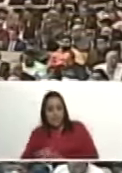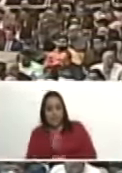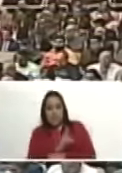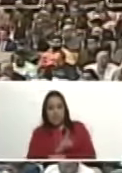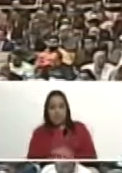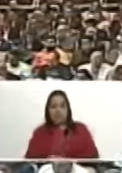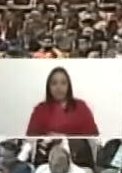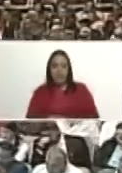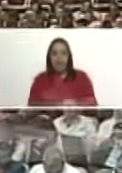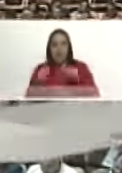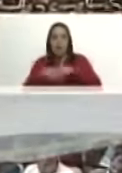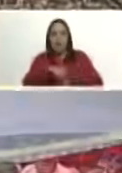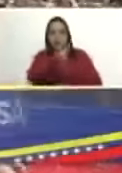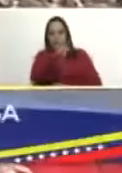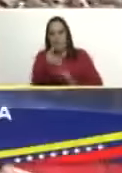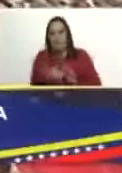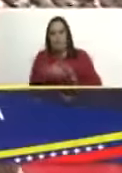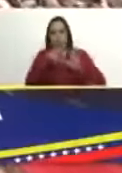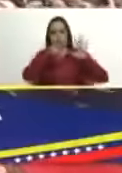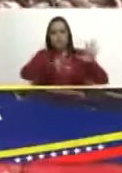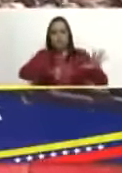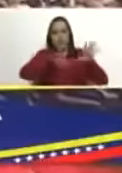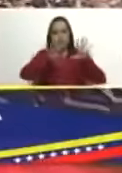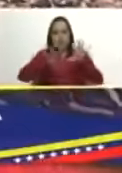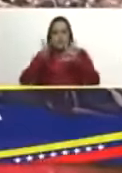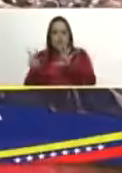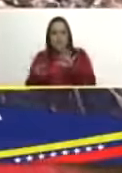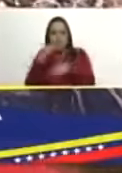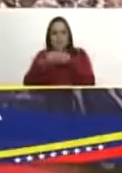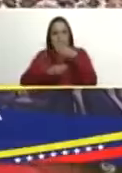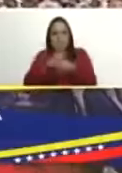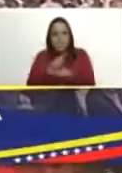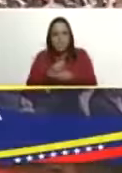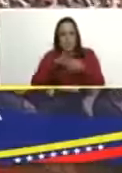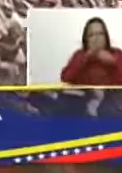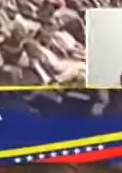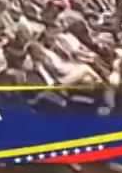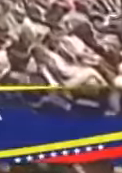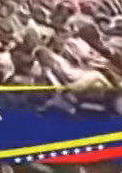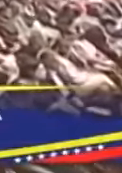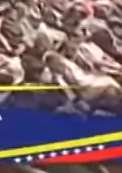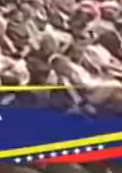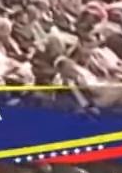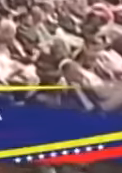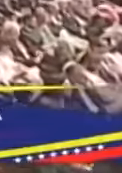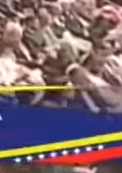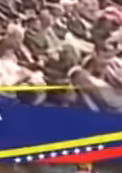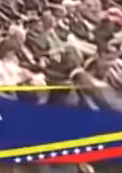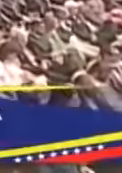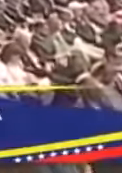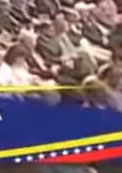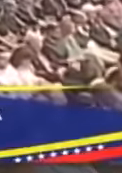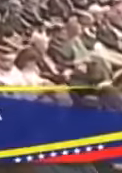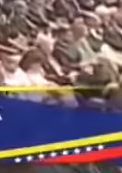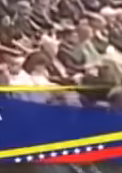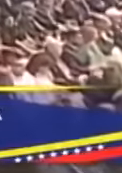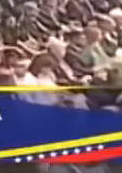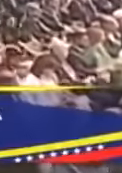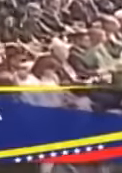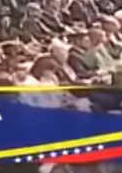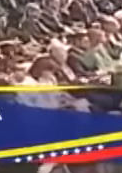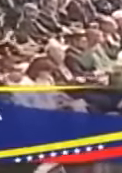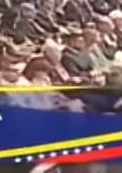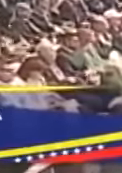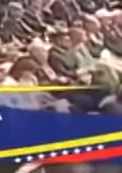de 1897 se hizo por la presión de Estados Unidos sobre los británicos, que no querían ningún